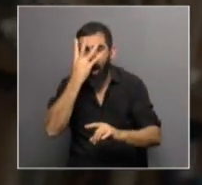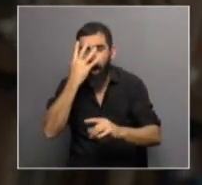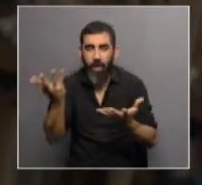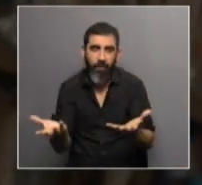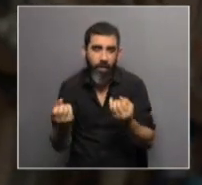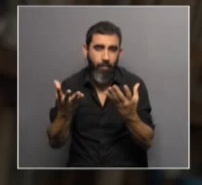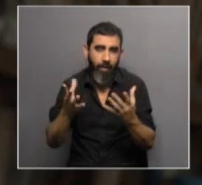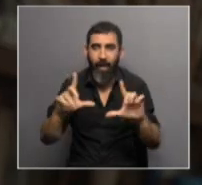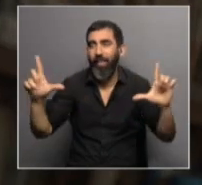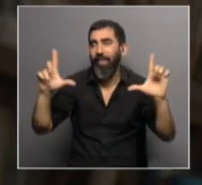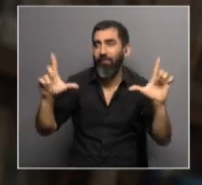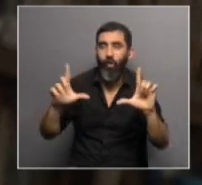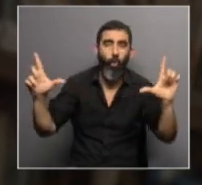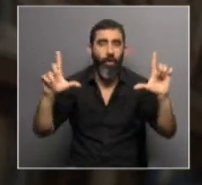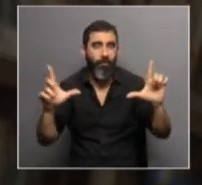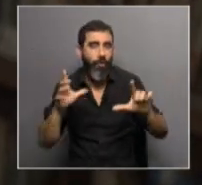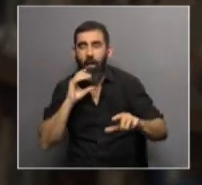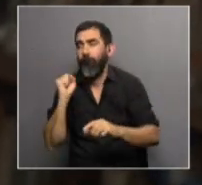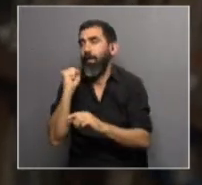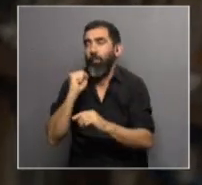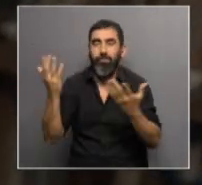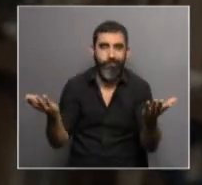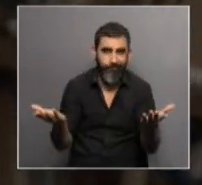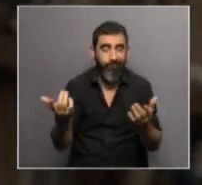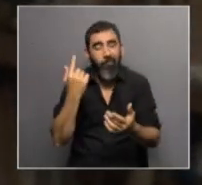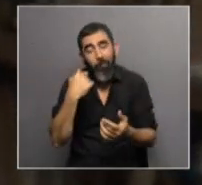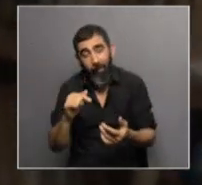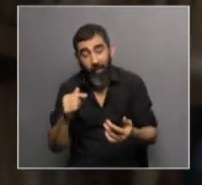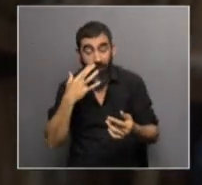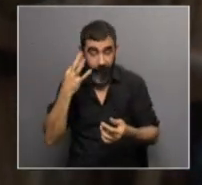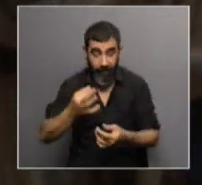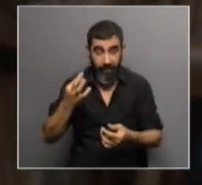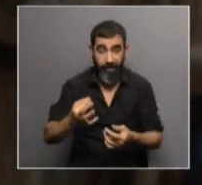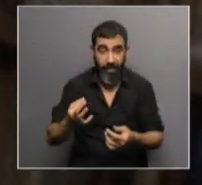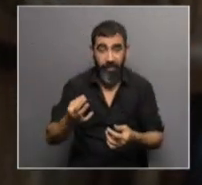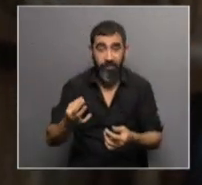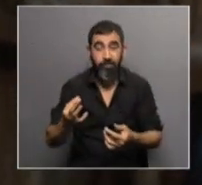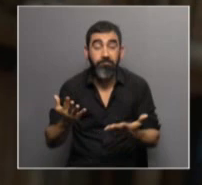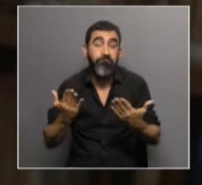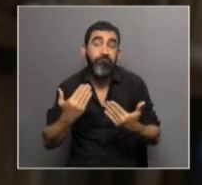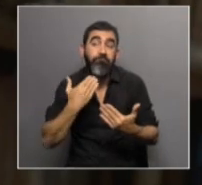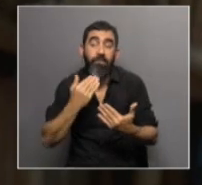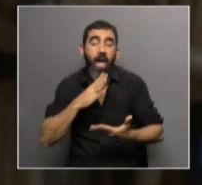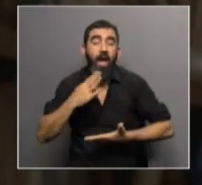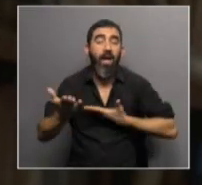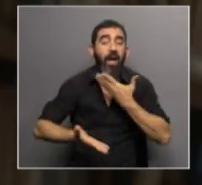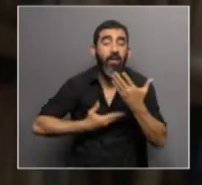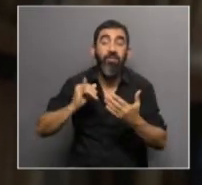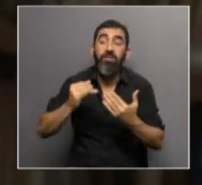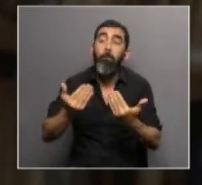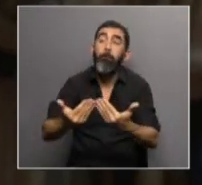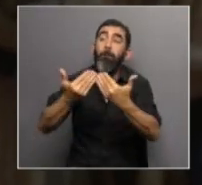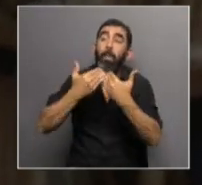canalicé la tecla y la tele esto pero pero no no sé yo tengo una canción de la pregunta